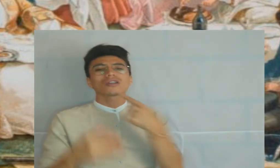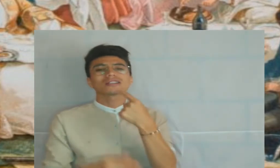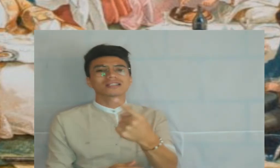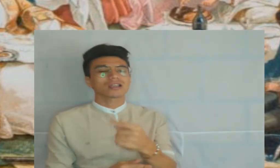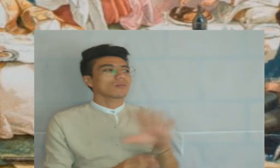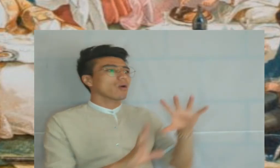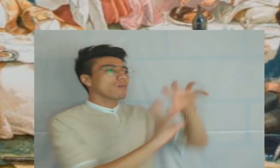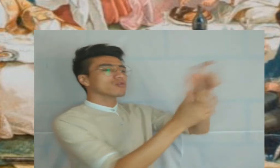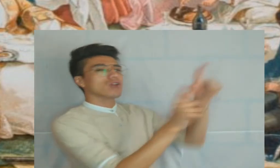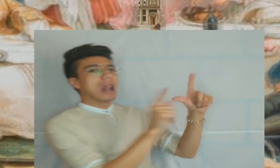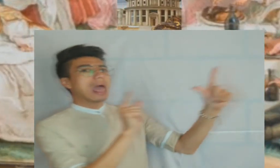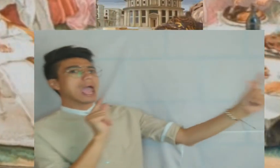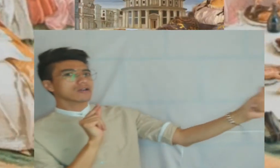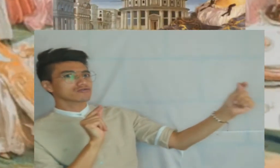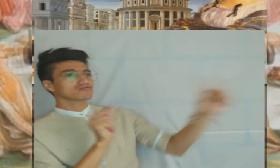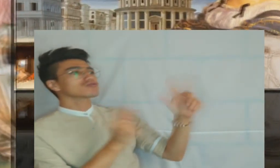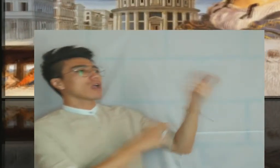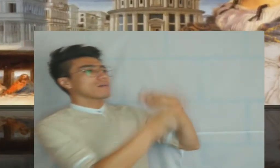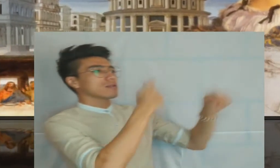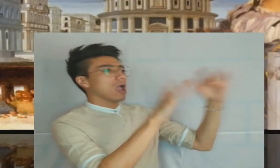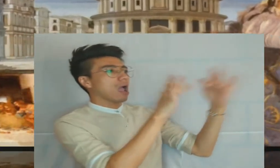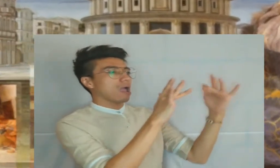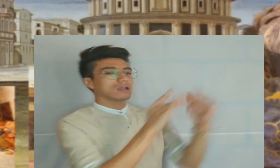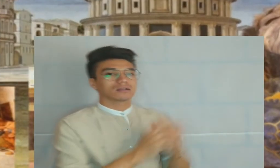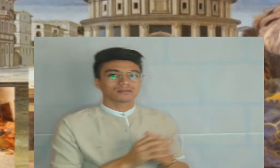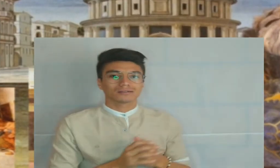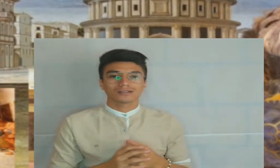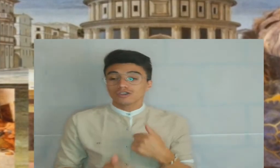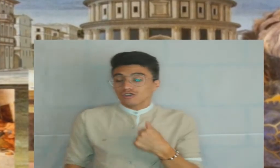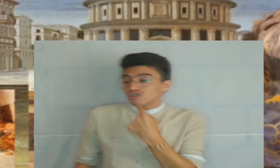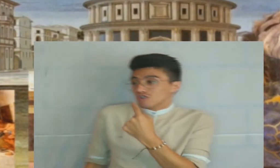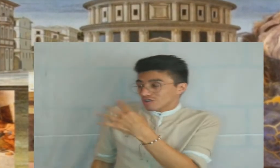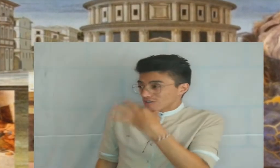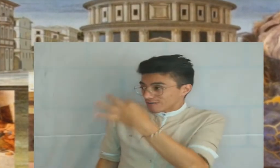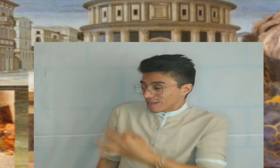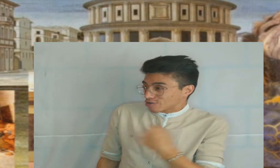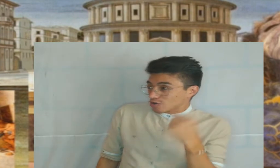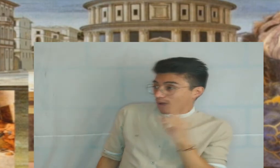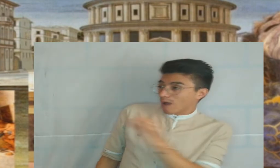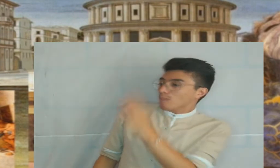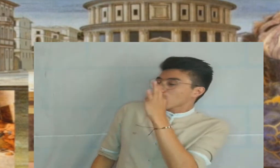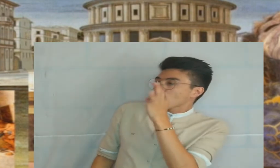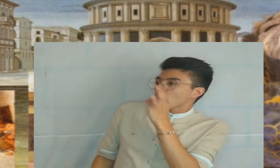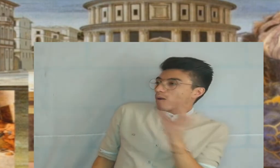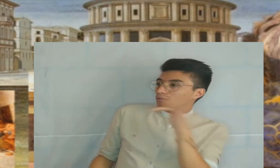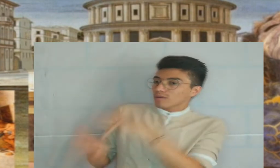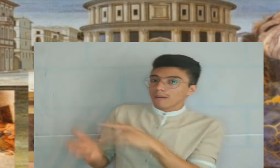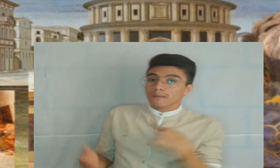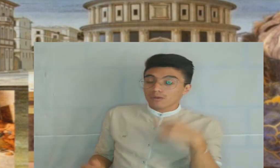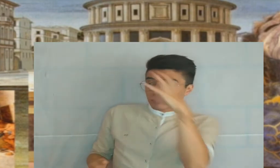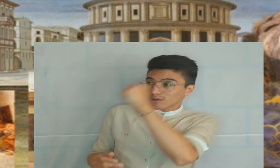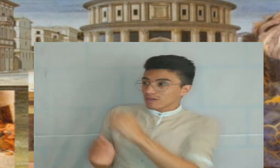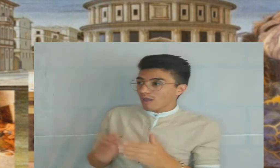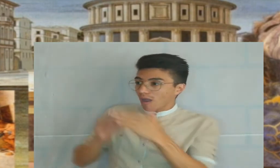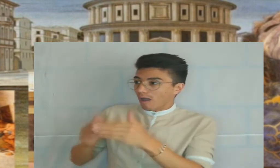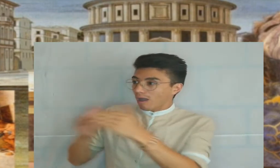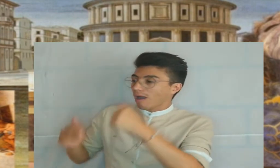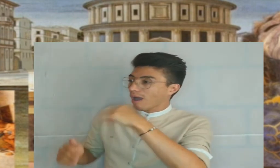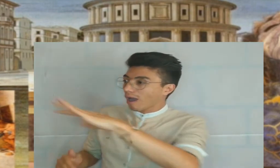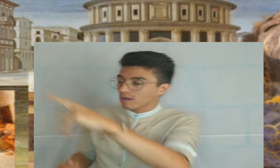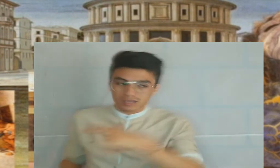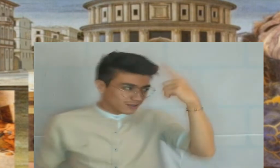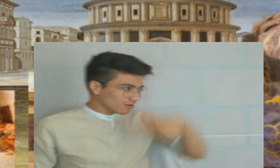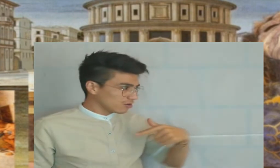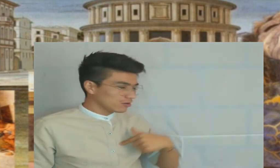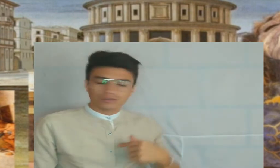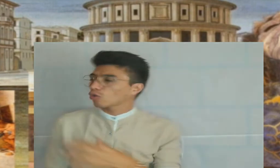conocidos. Yo en realidad iba por tabaco, pero cuando me di cuenta estaba ya en alta mar. ¿En serio? No, hombre, que era broma.